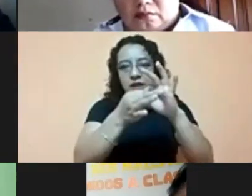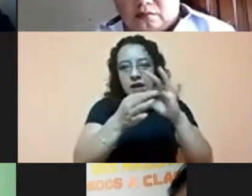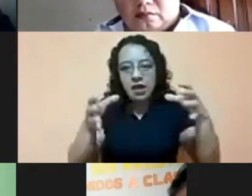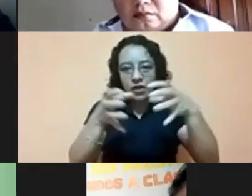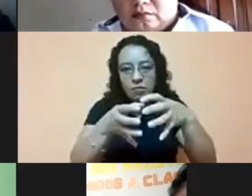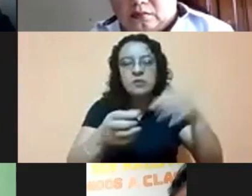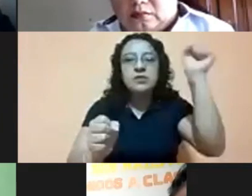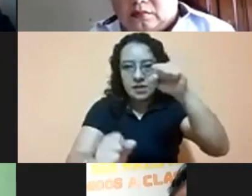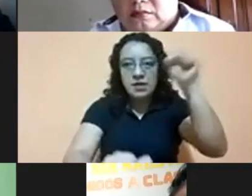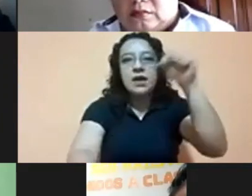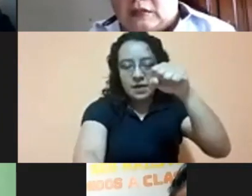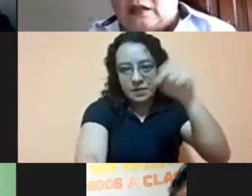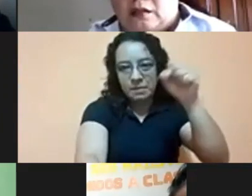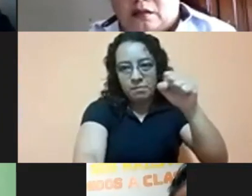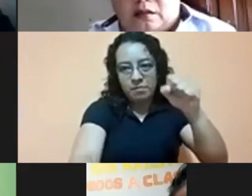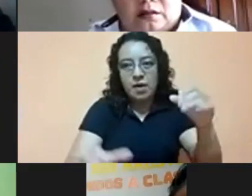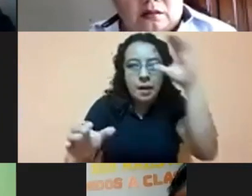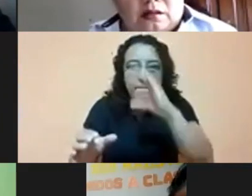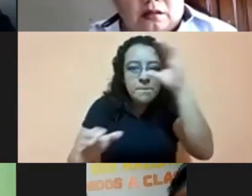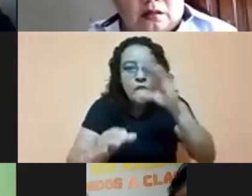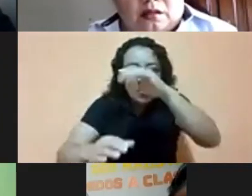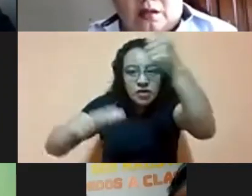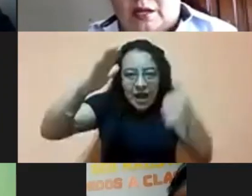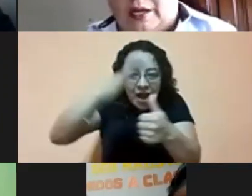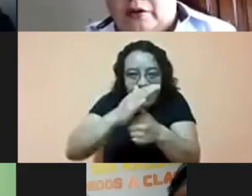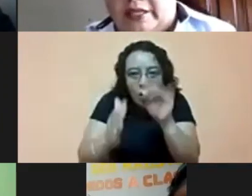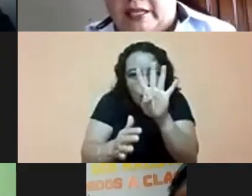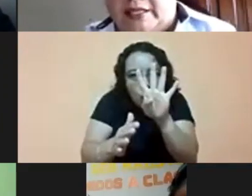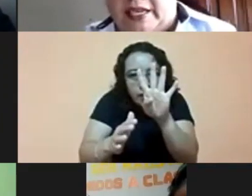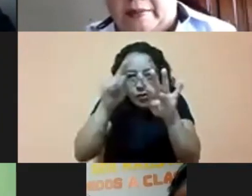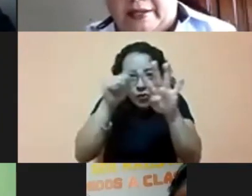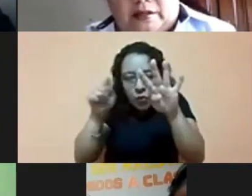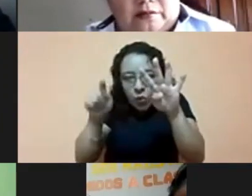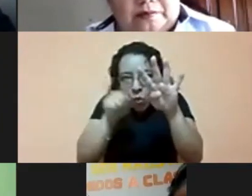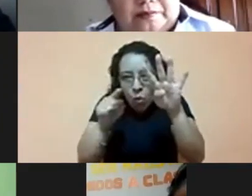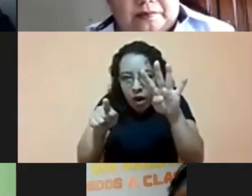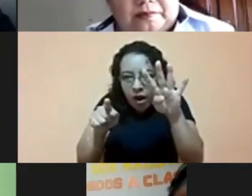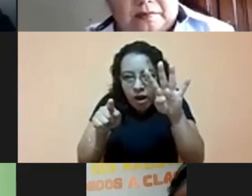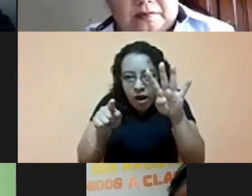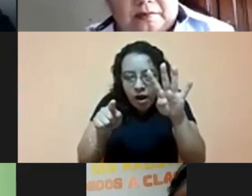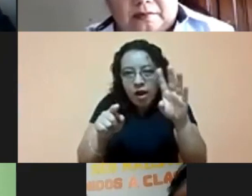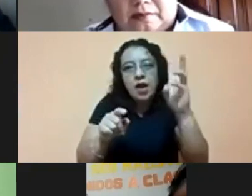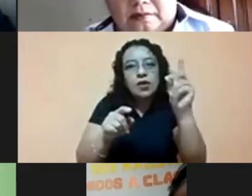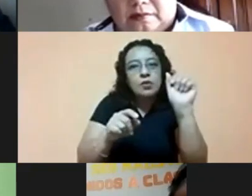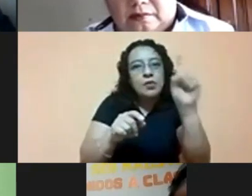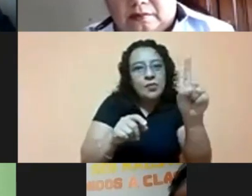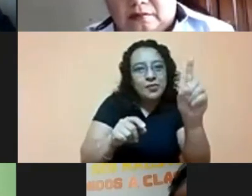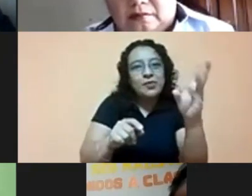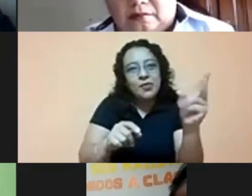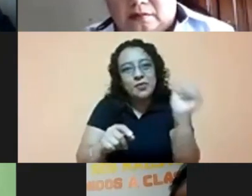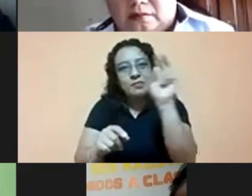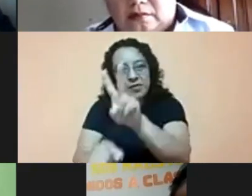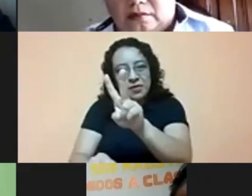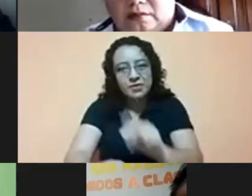si ahora ahorita ya me apareció a mí. Sí, ahorita ahí sí. Ahí pueden seleccionar según su grado la sala que les